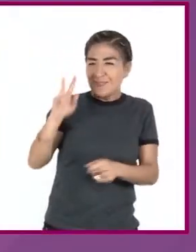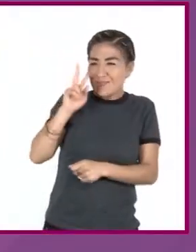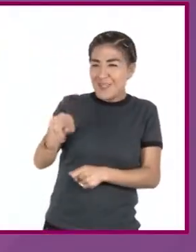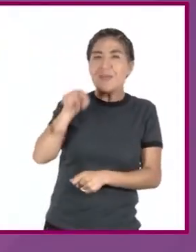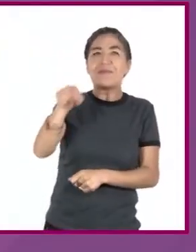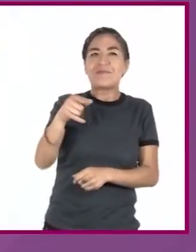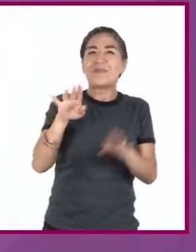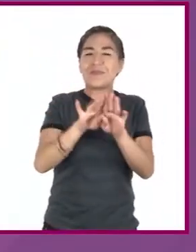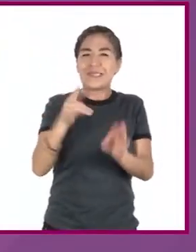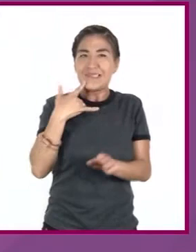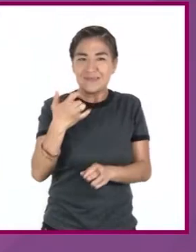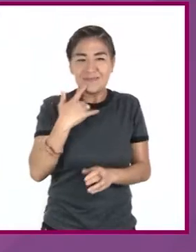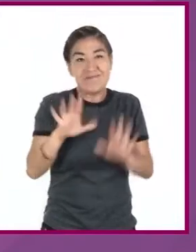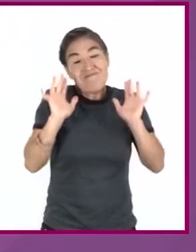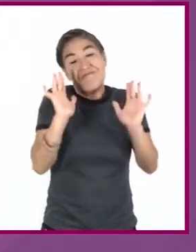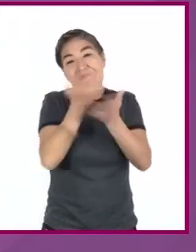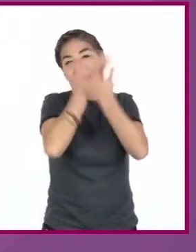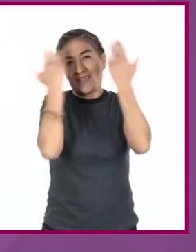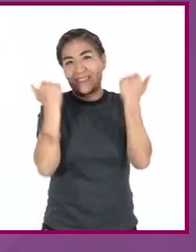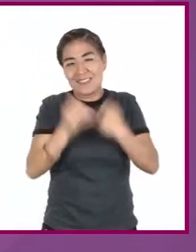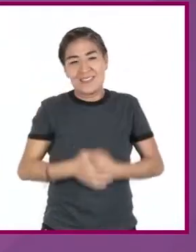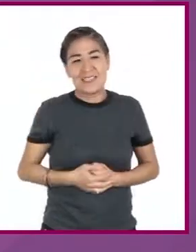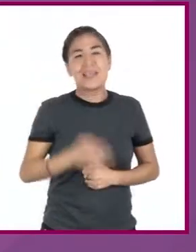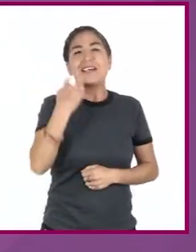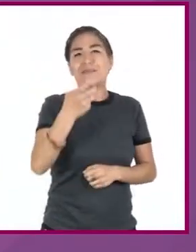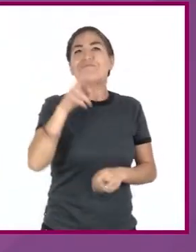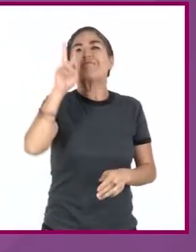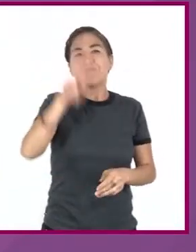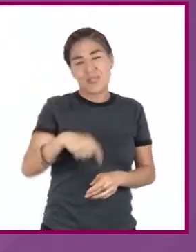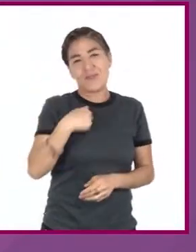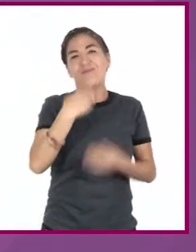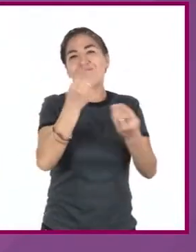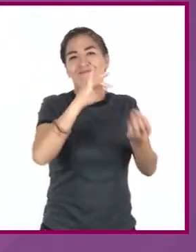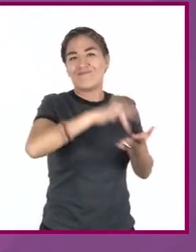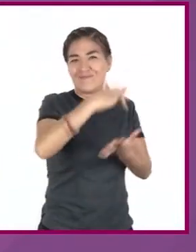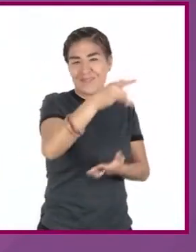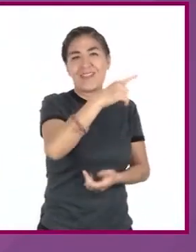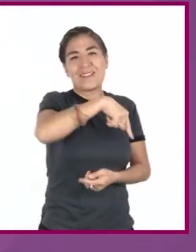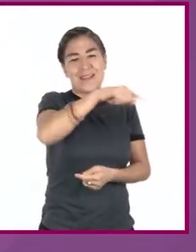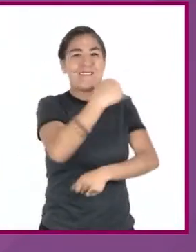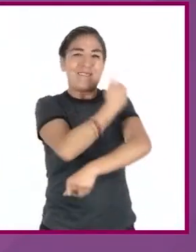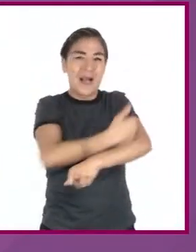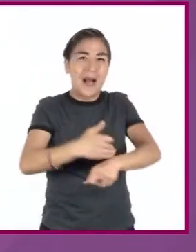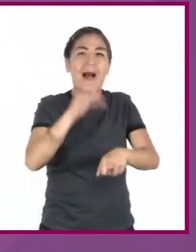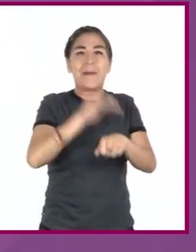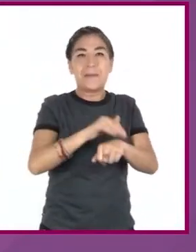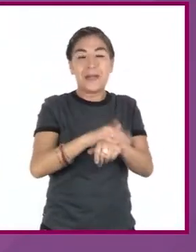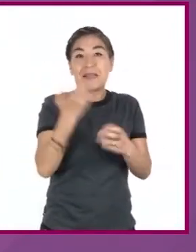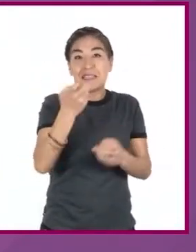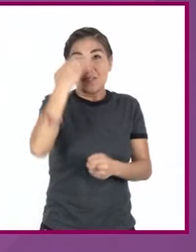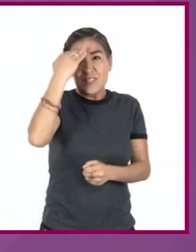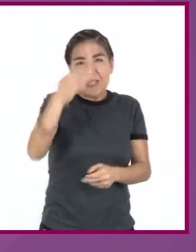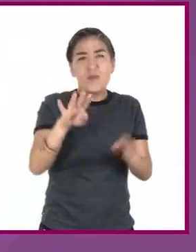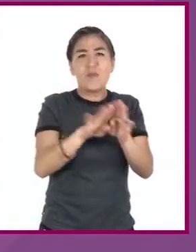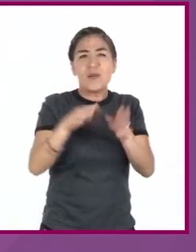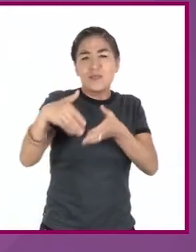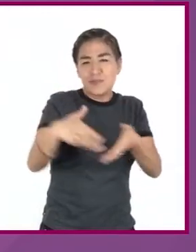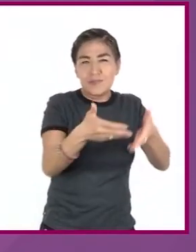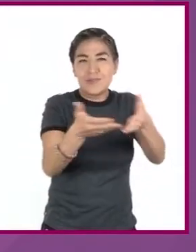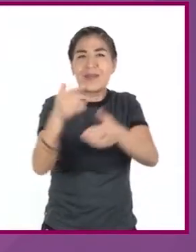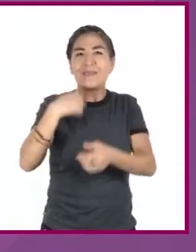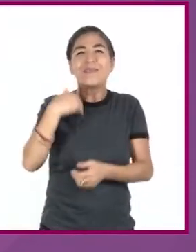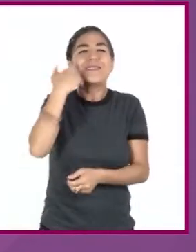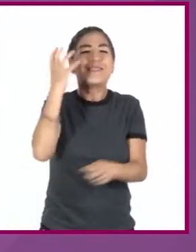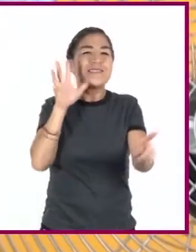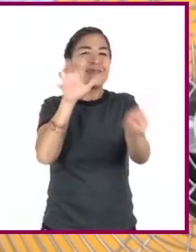tenía. No lo sé, pero estoy profundamente agradecido con ellos. El destino me llevaba por caminos que yo solo podía